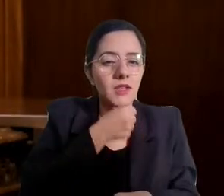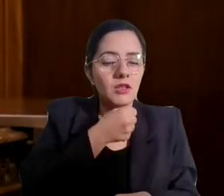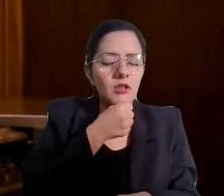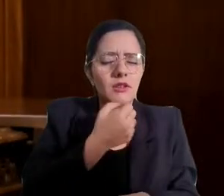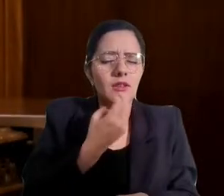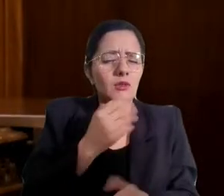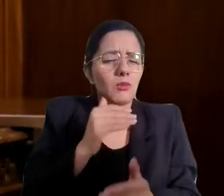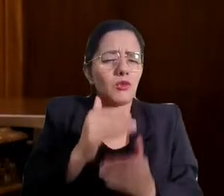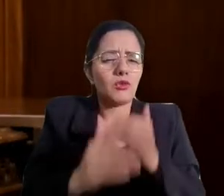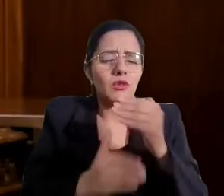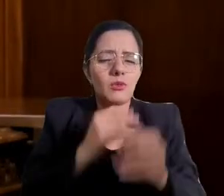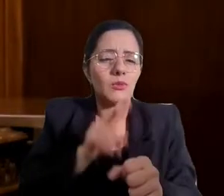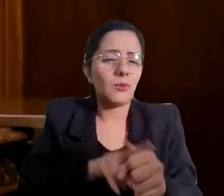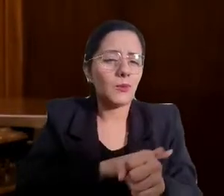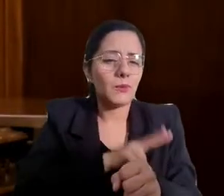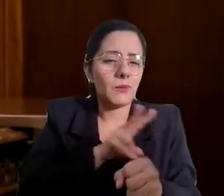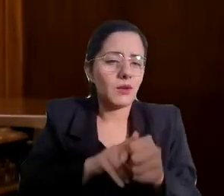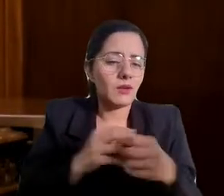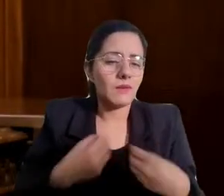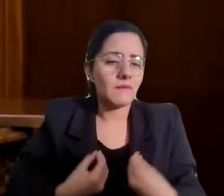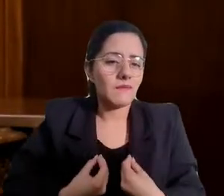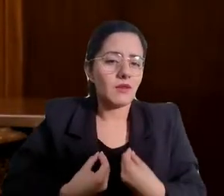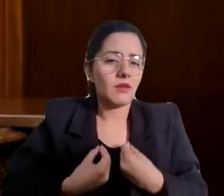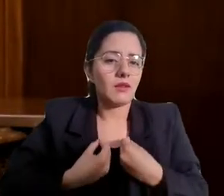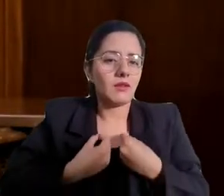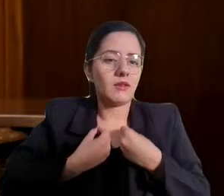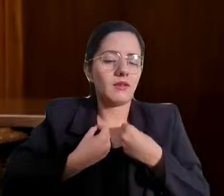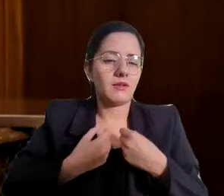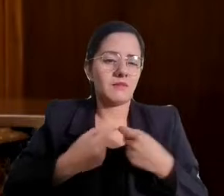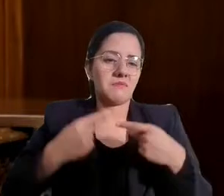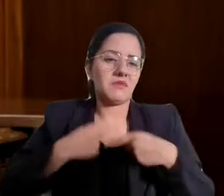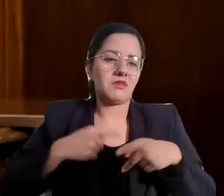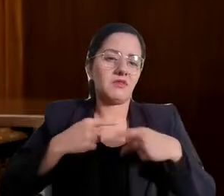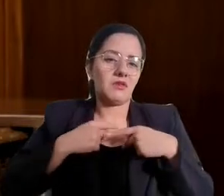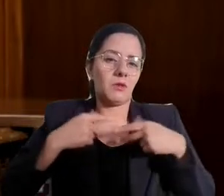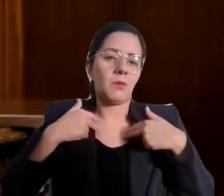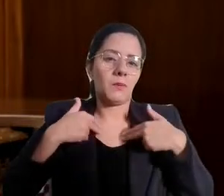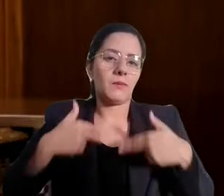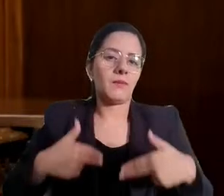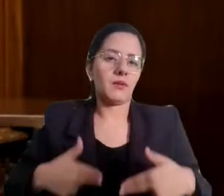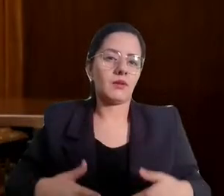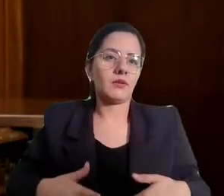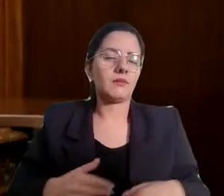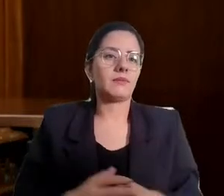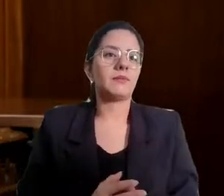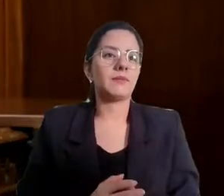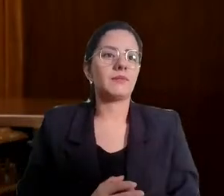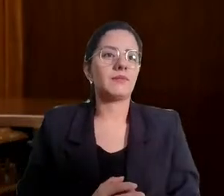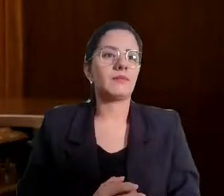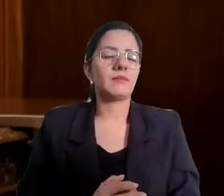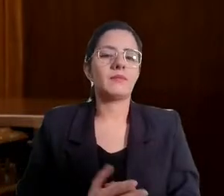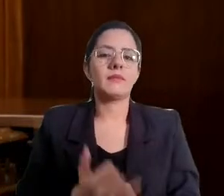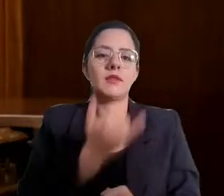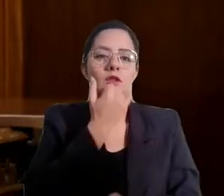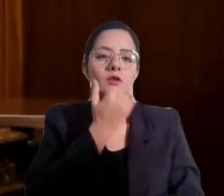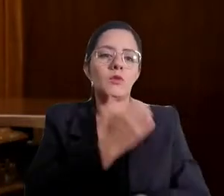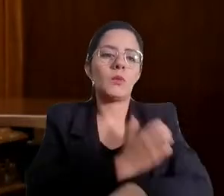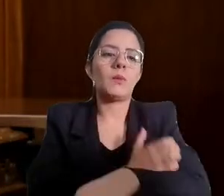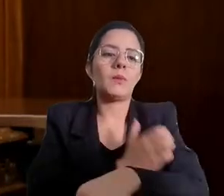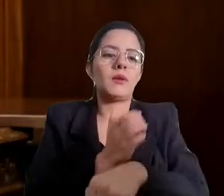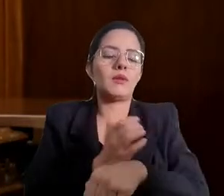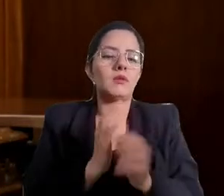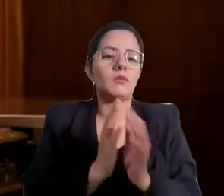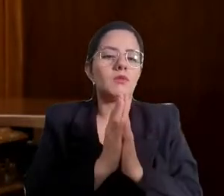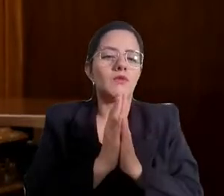una exigencia de la vida y de la evolución de nuestra especie. Compañeras,